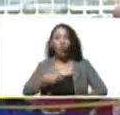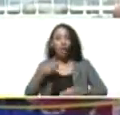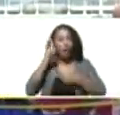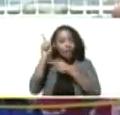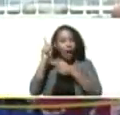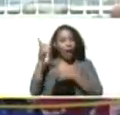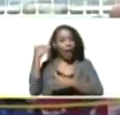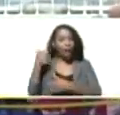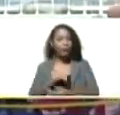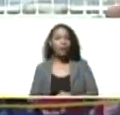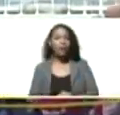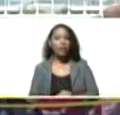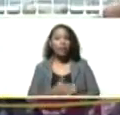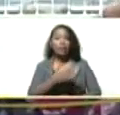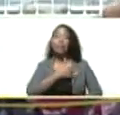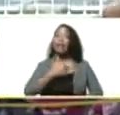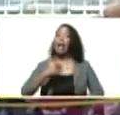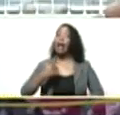se pretendía